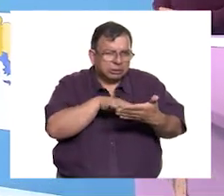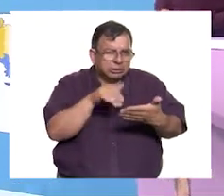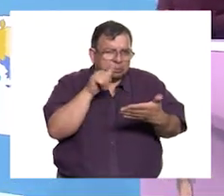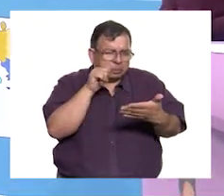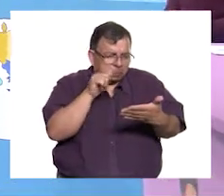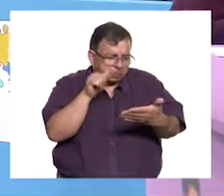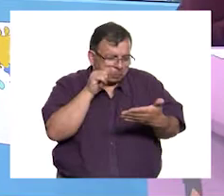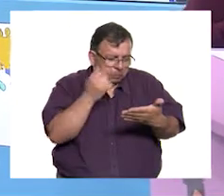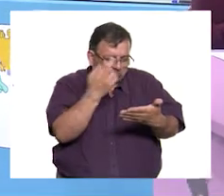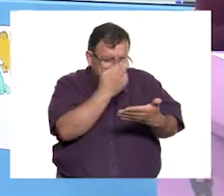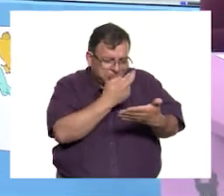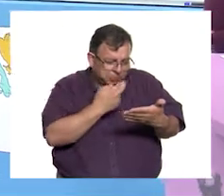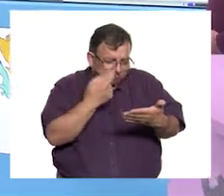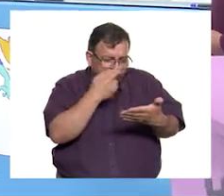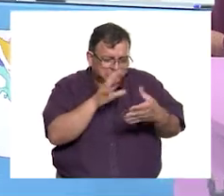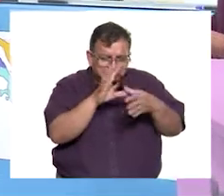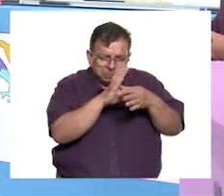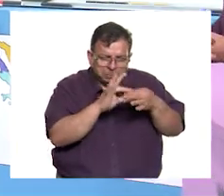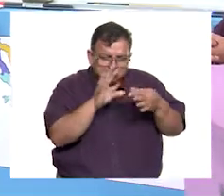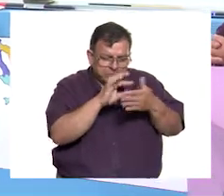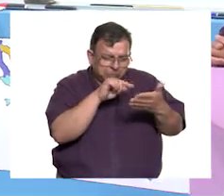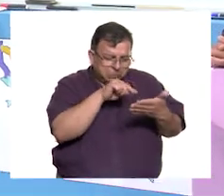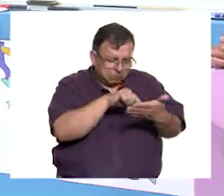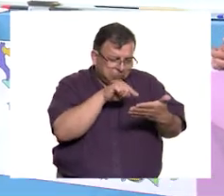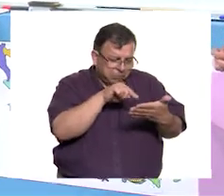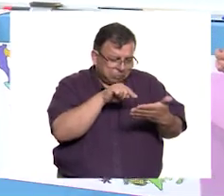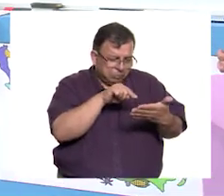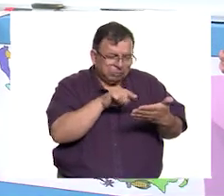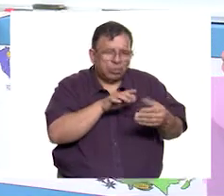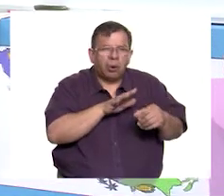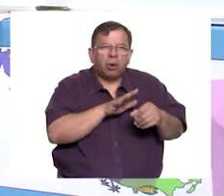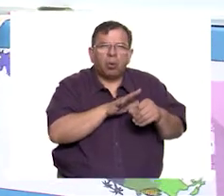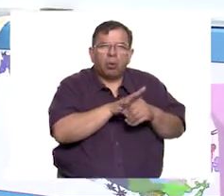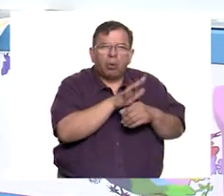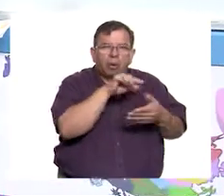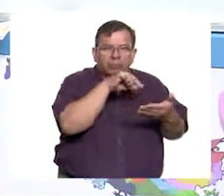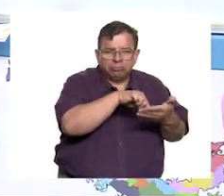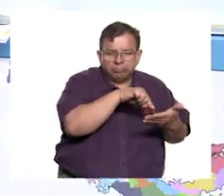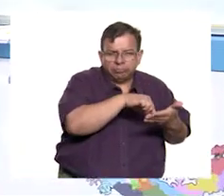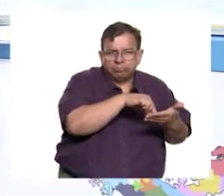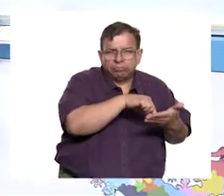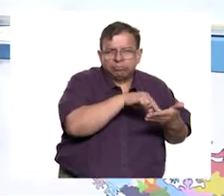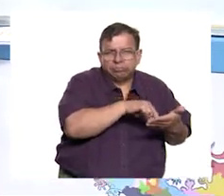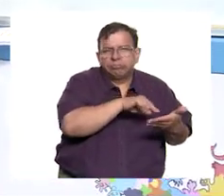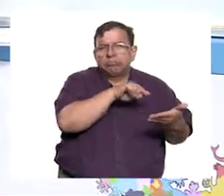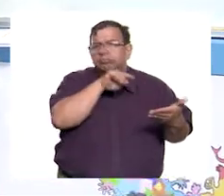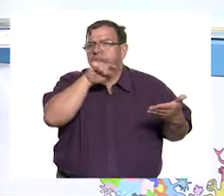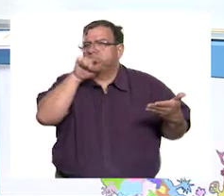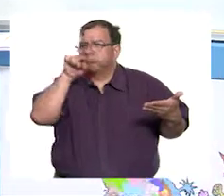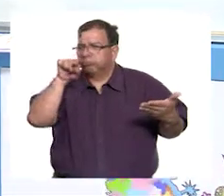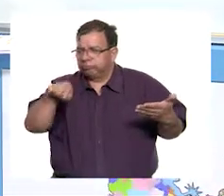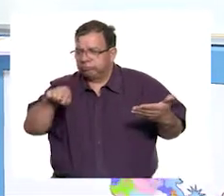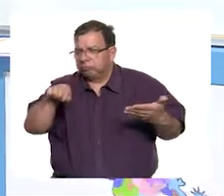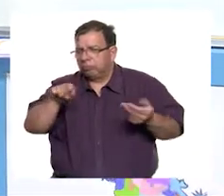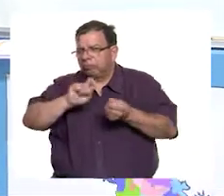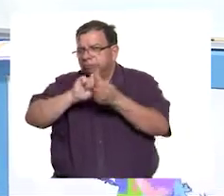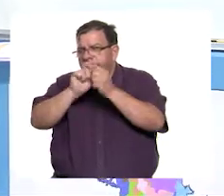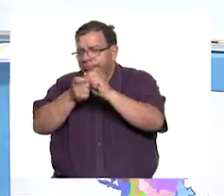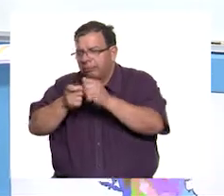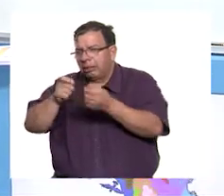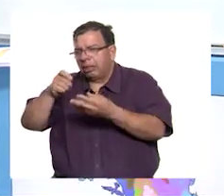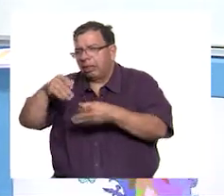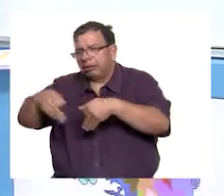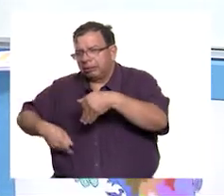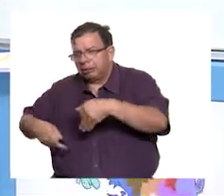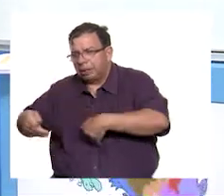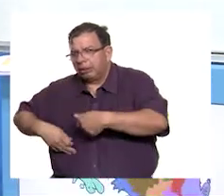y analizar las narraciones que elijan para definir qué elementos tomaremos de ellas y cómo los vamos a transformar en